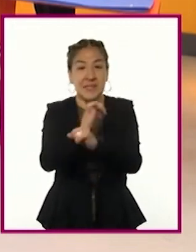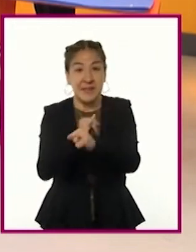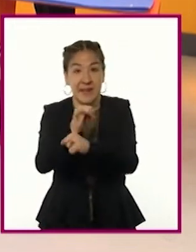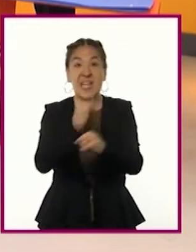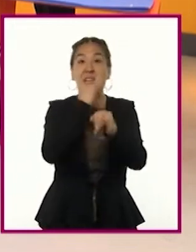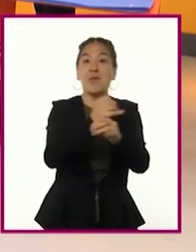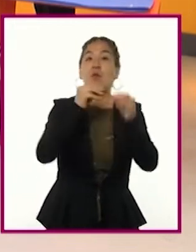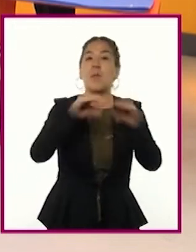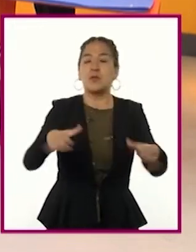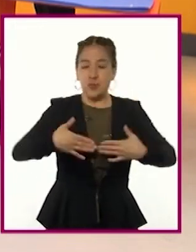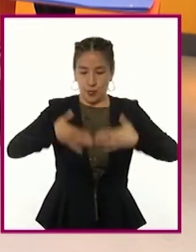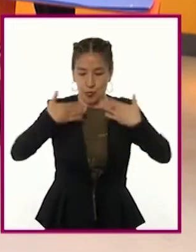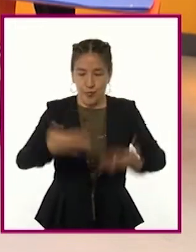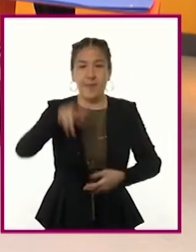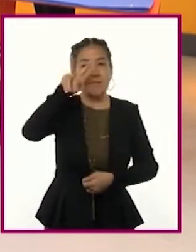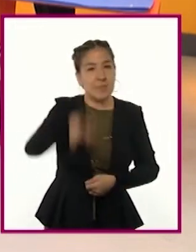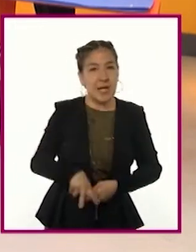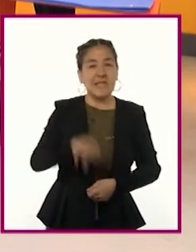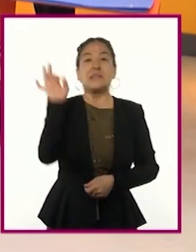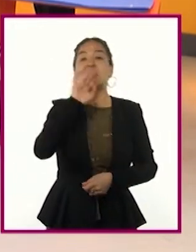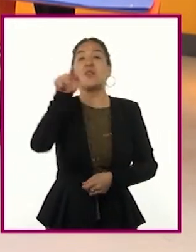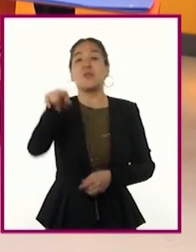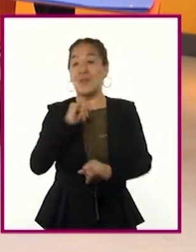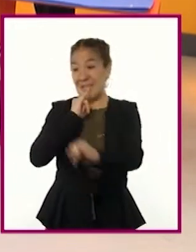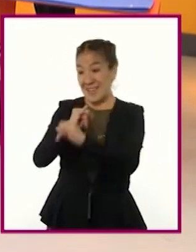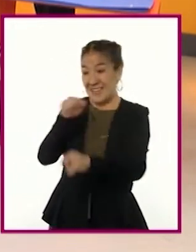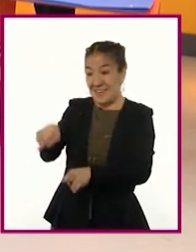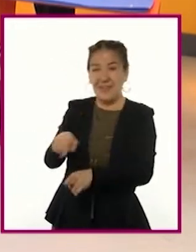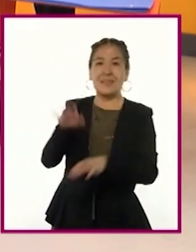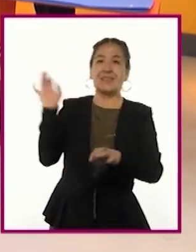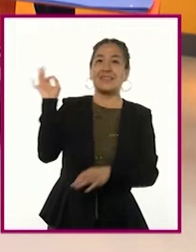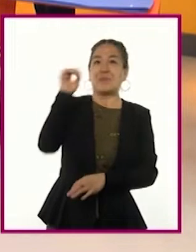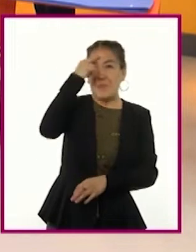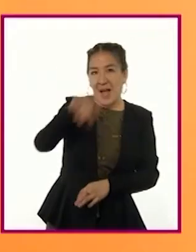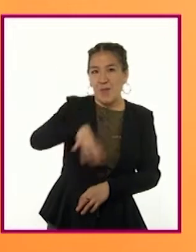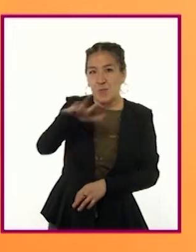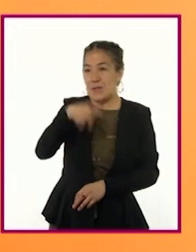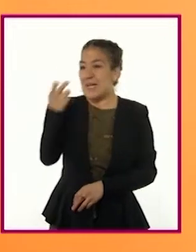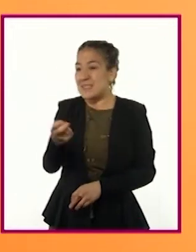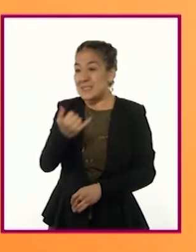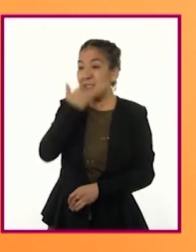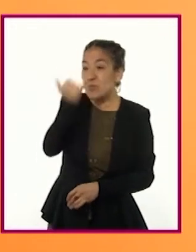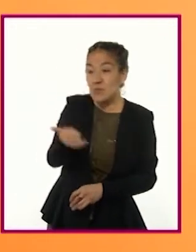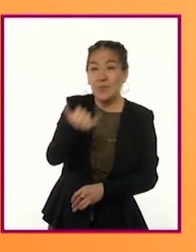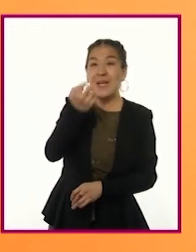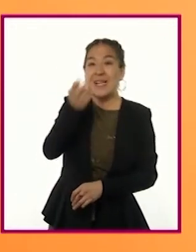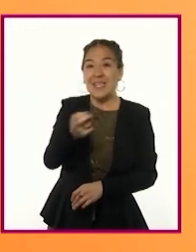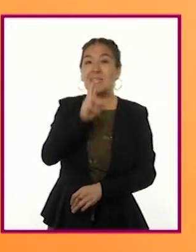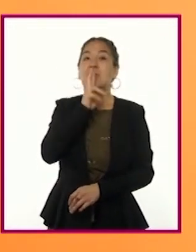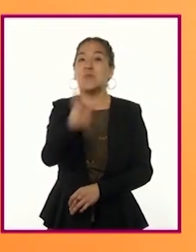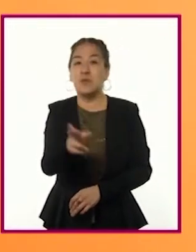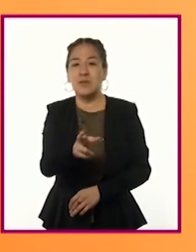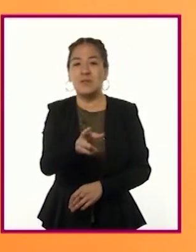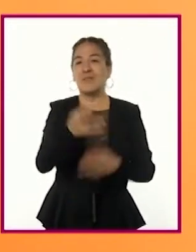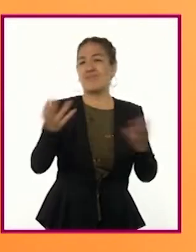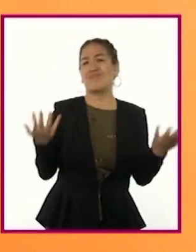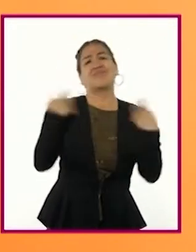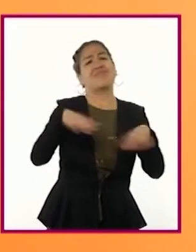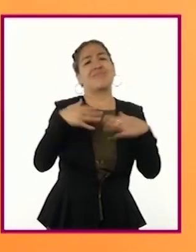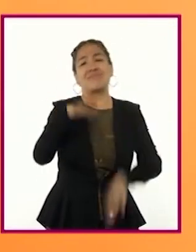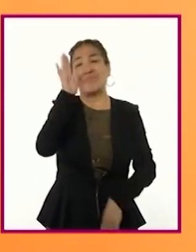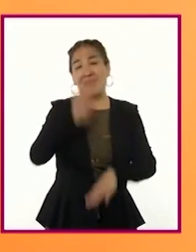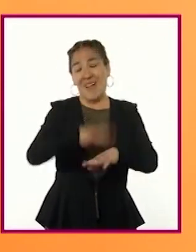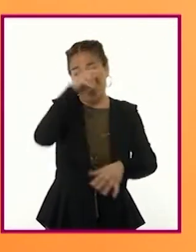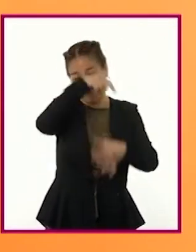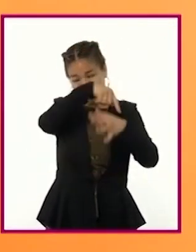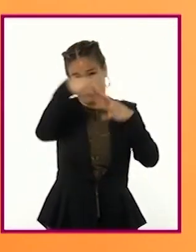confiable, pues entendemos que a veces al recurrir a Internet para buscar respuestas, se presenta una inmensa cantidad